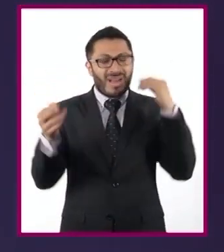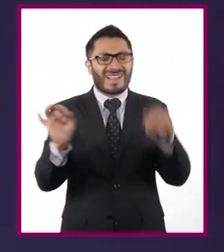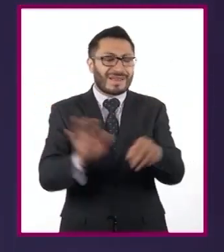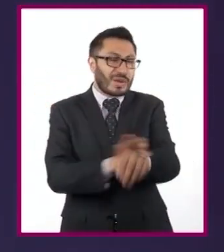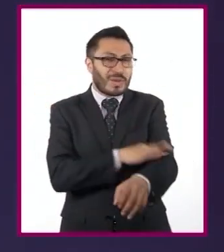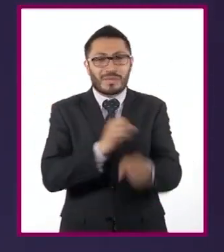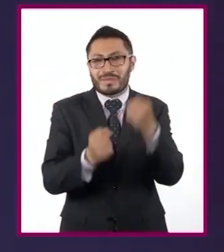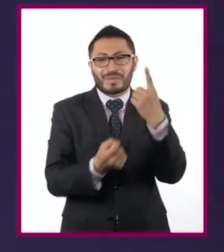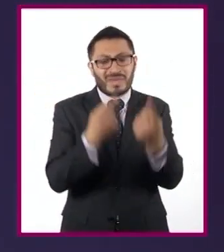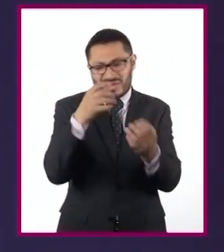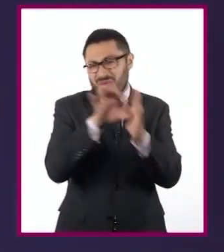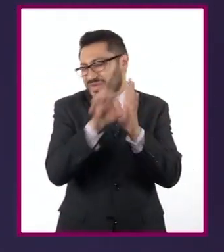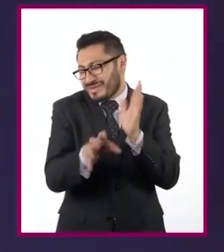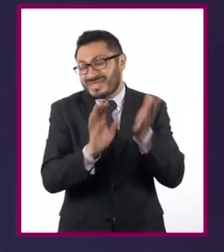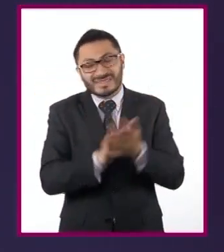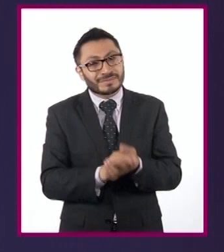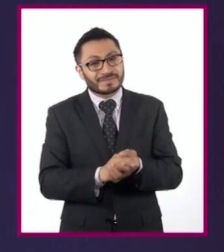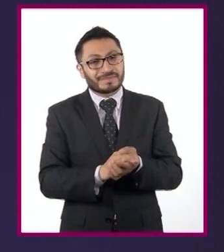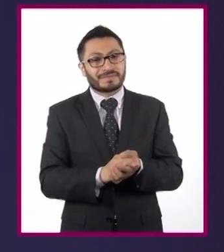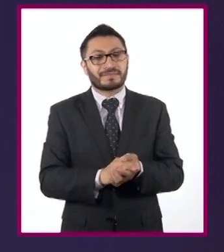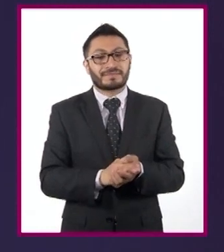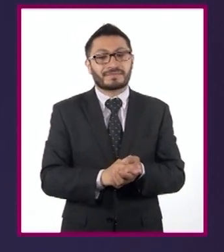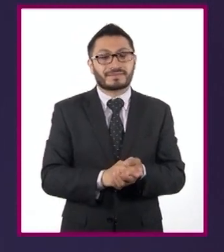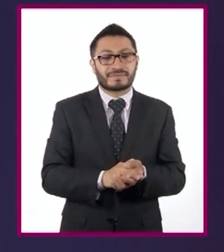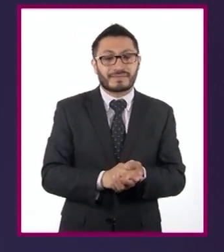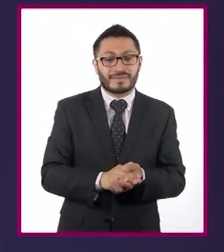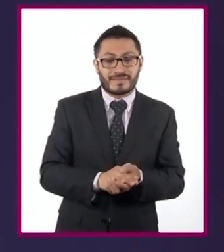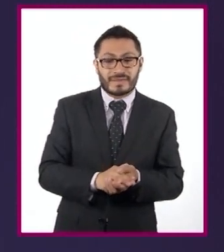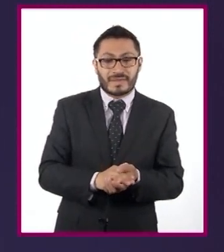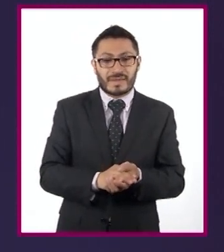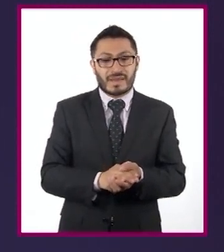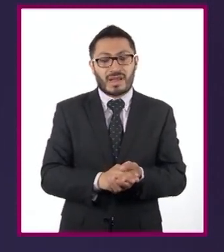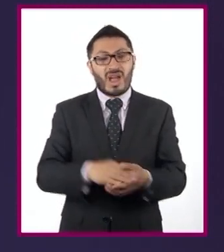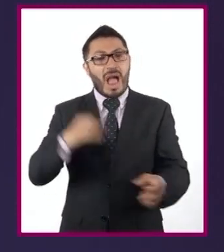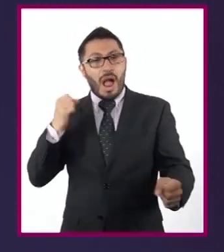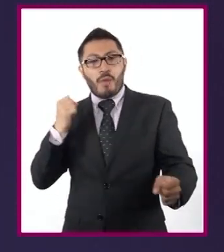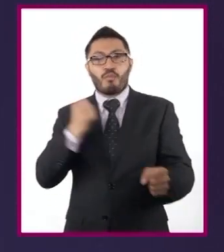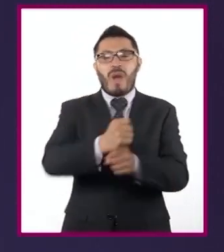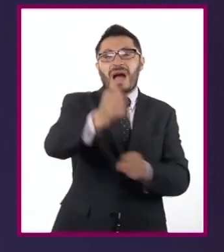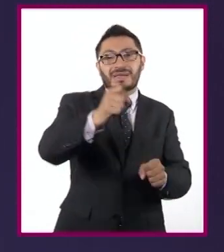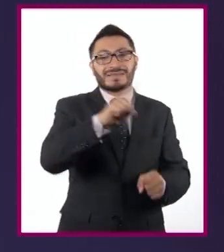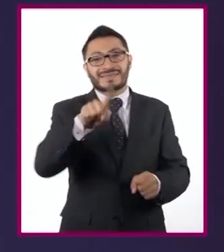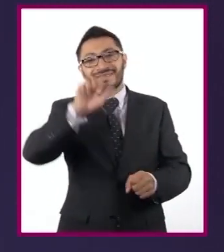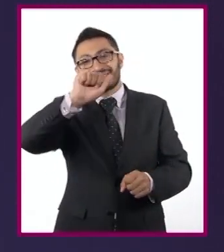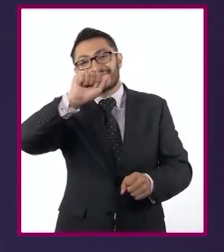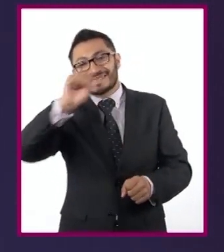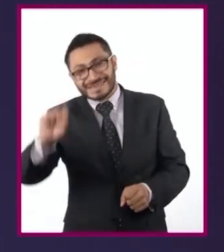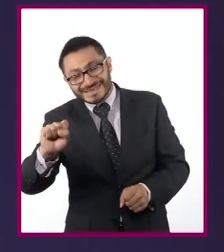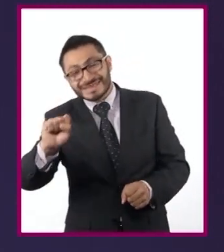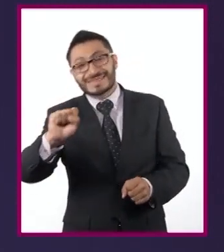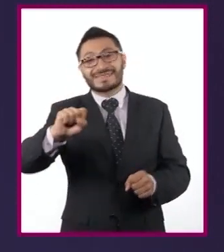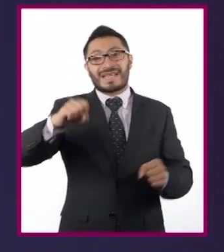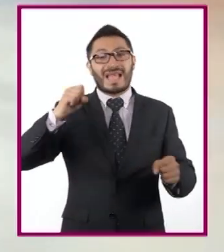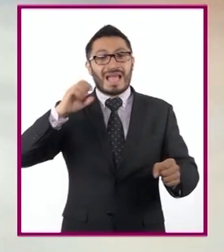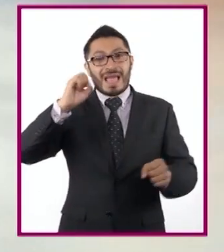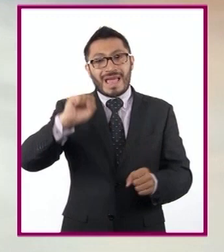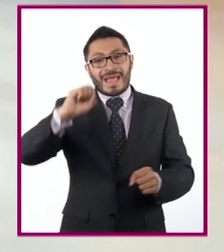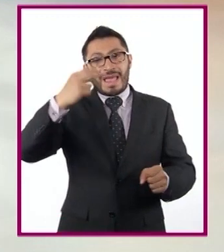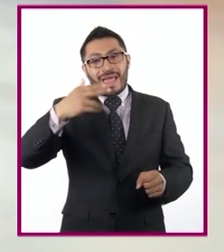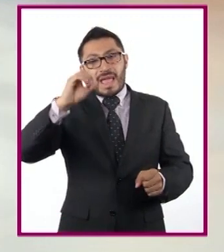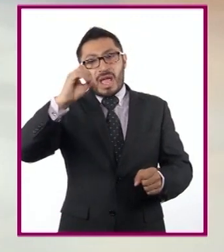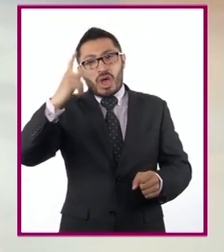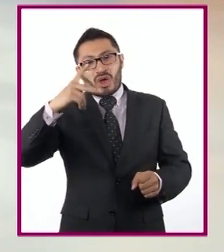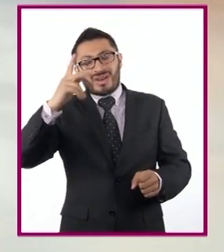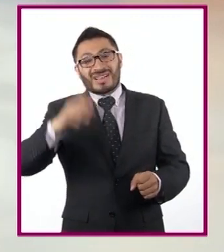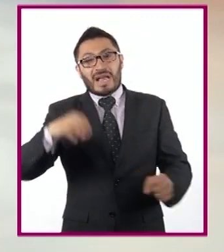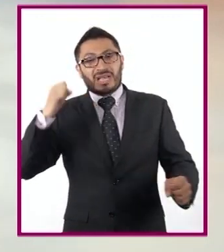emotivos en algunos casos. Por ejemplo, se imita el sonido de un golpe, ¡zas!, shock, el